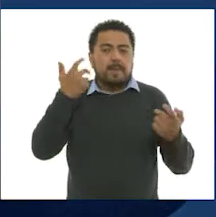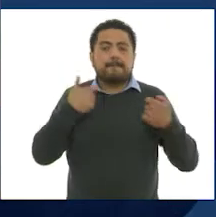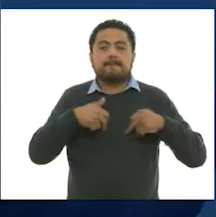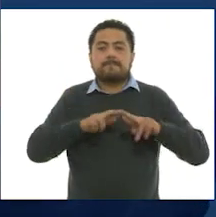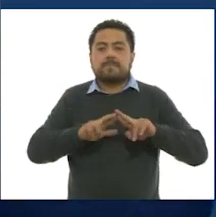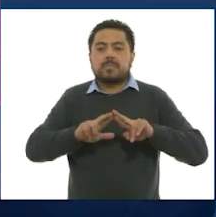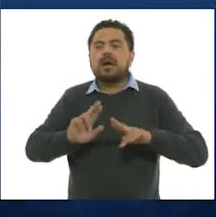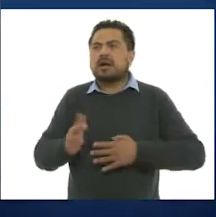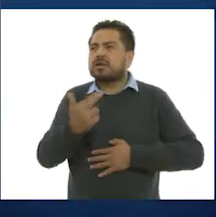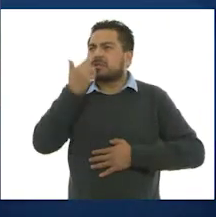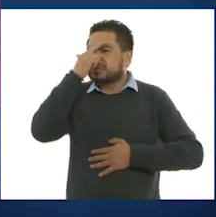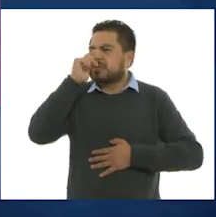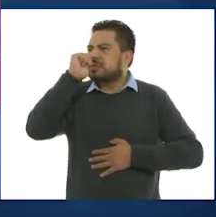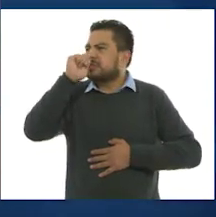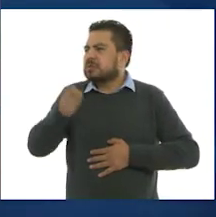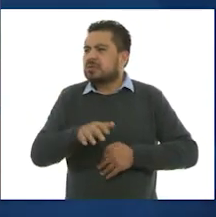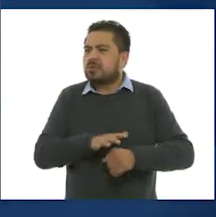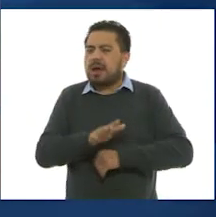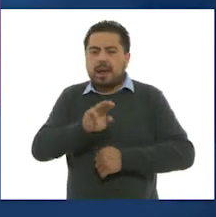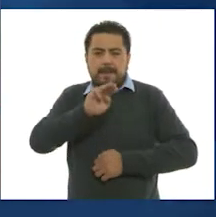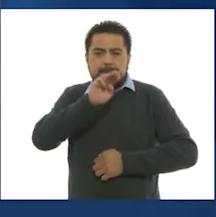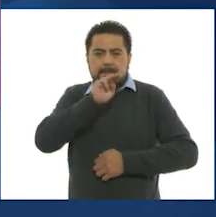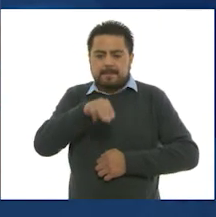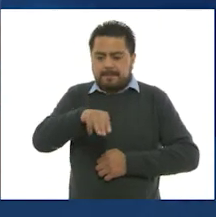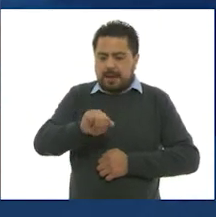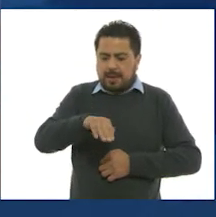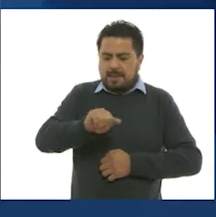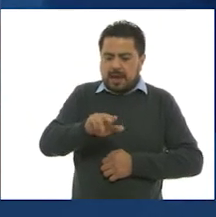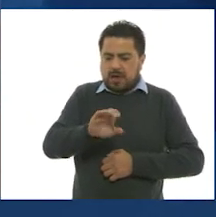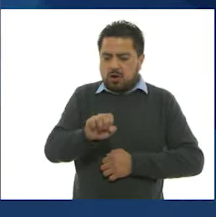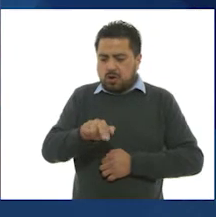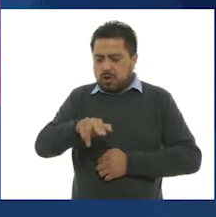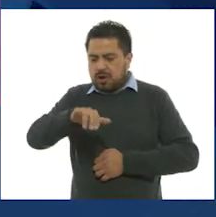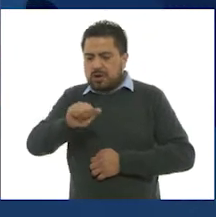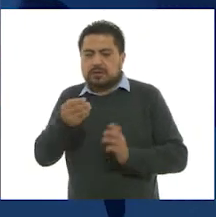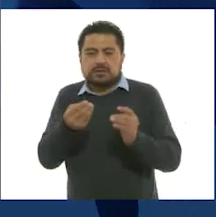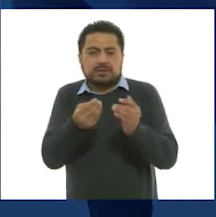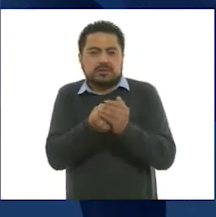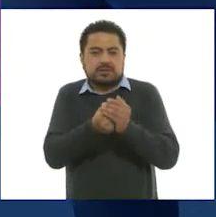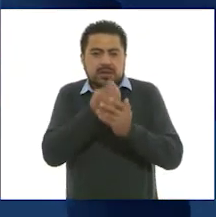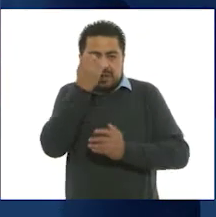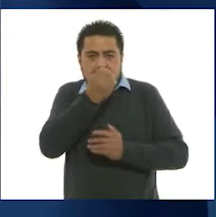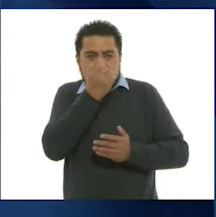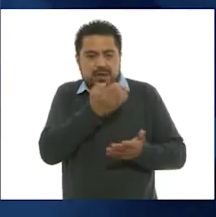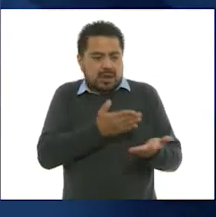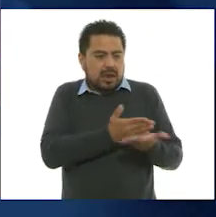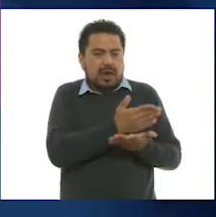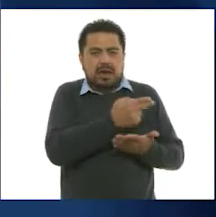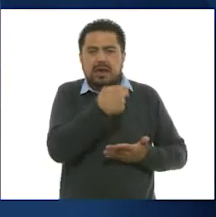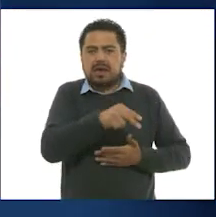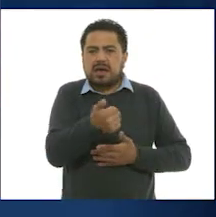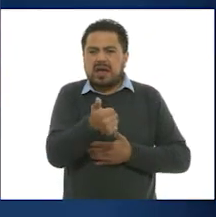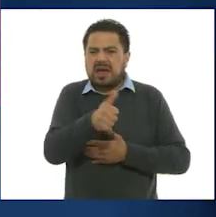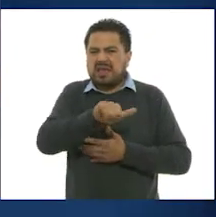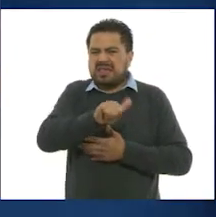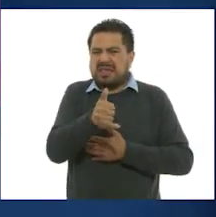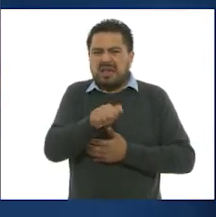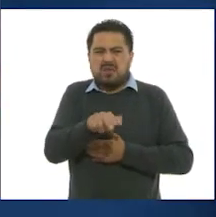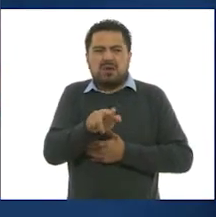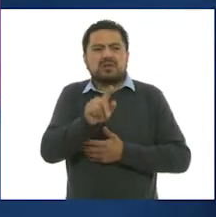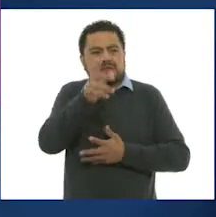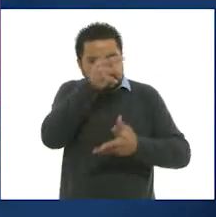maestras, recuerden que eran las mamaconas, y tomaban clases en la escuela llamada Ayahuasi, donde